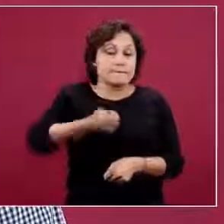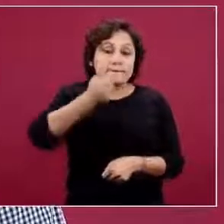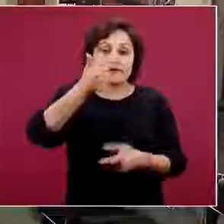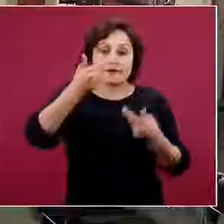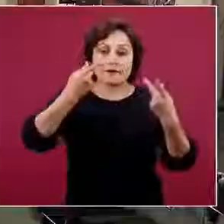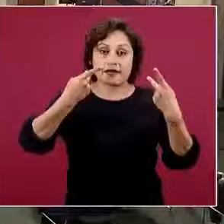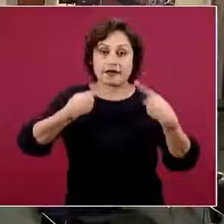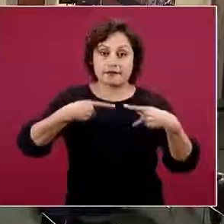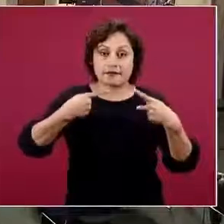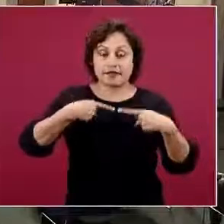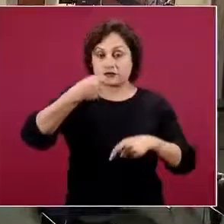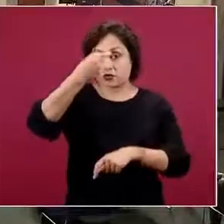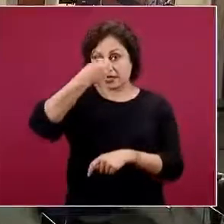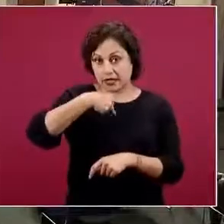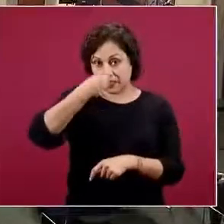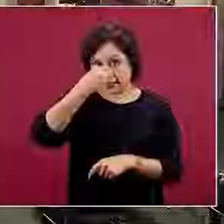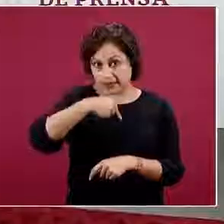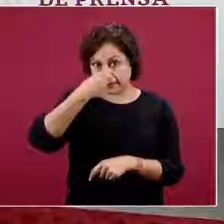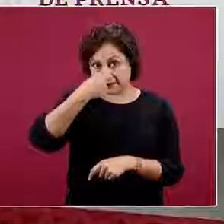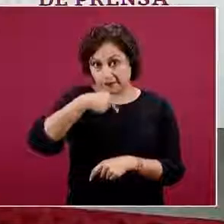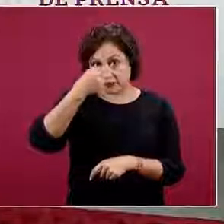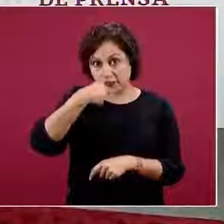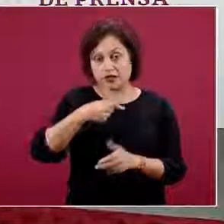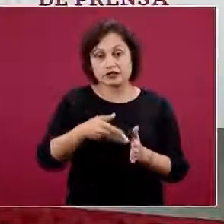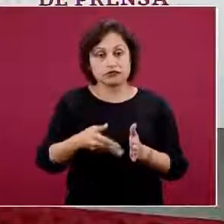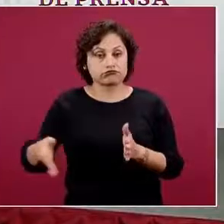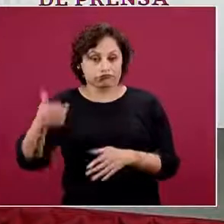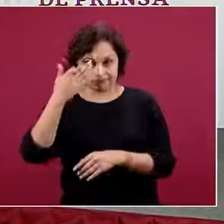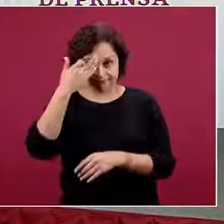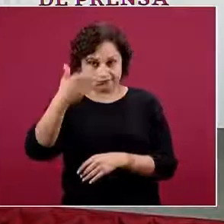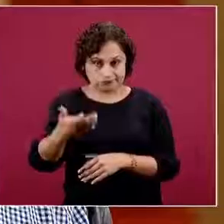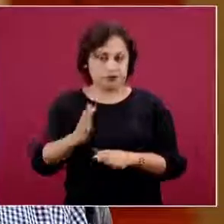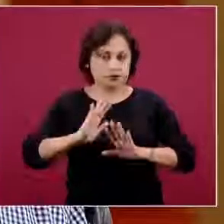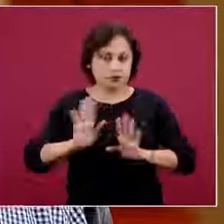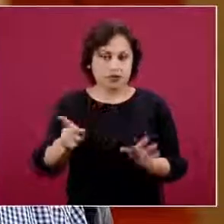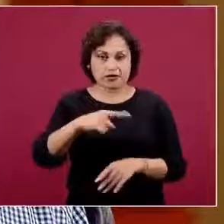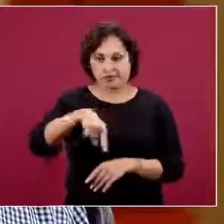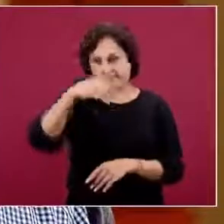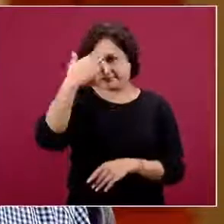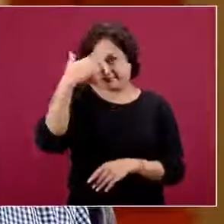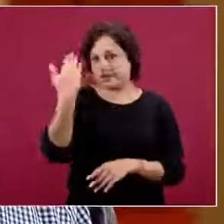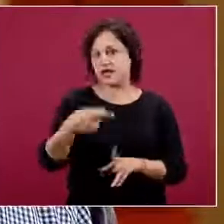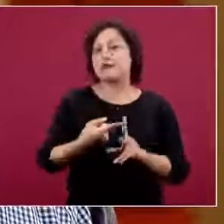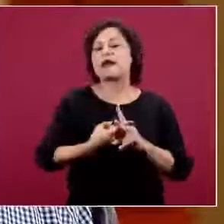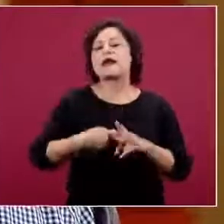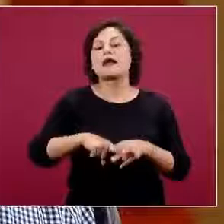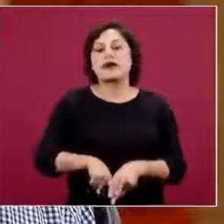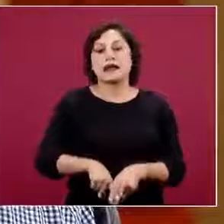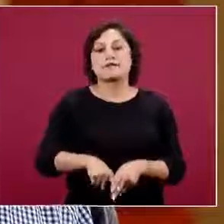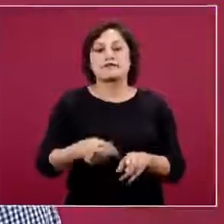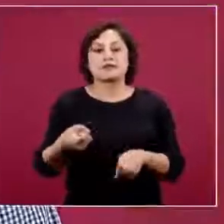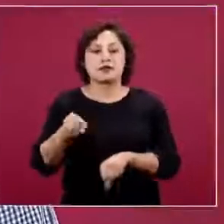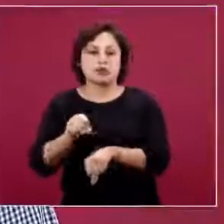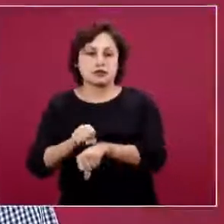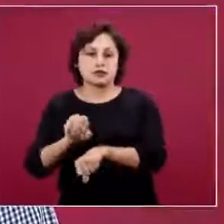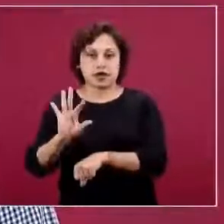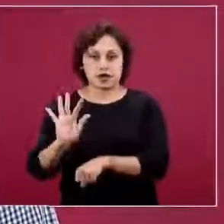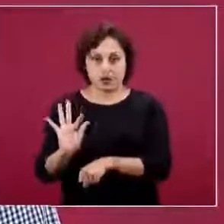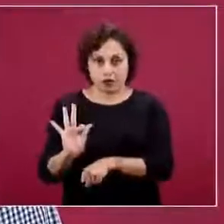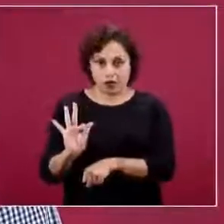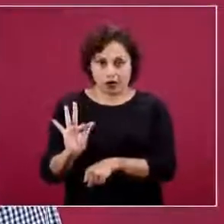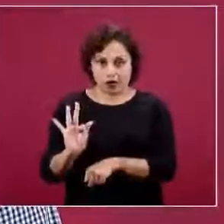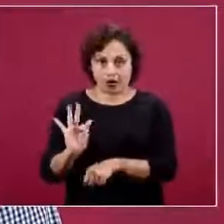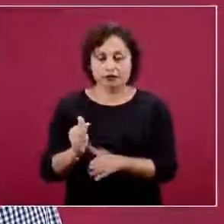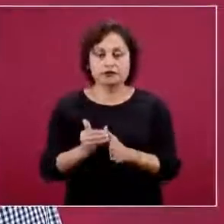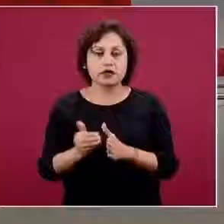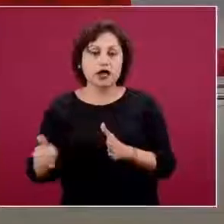para influenza estacional en esta temporada que, como sabemos, inició en la semana 40, apenas llevamos 2